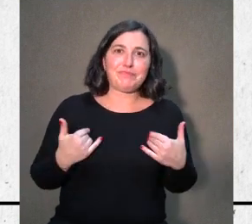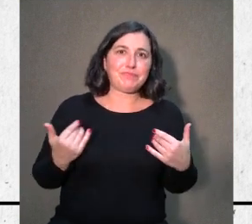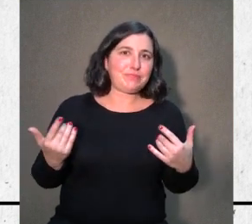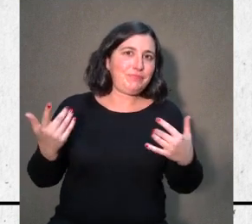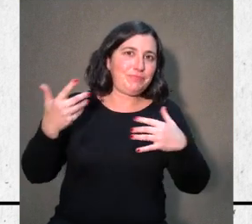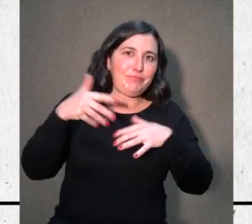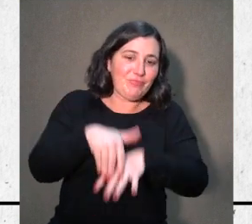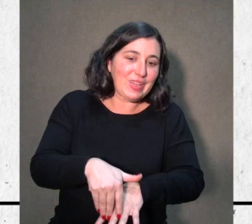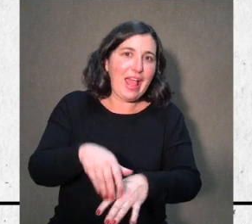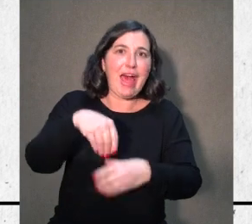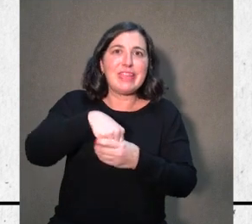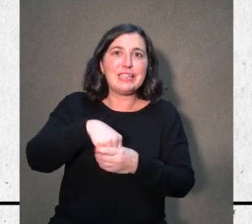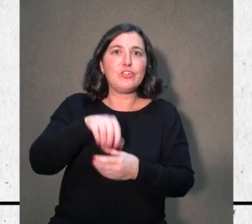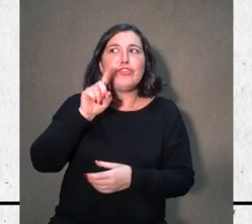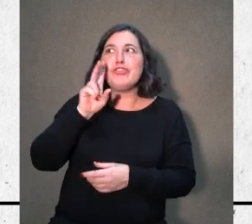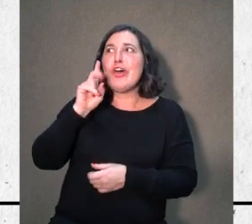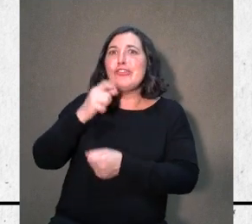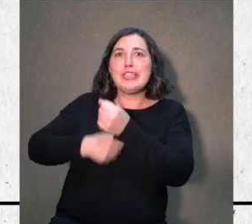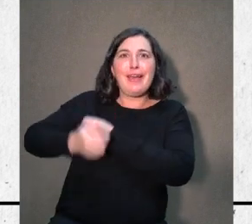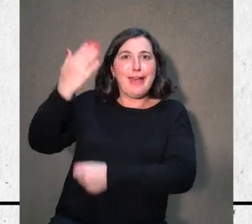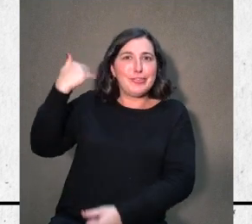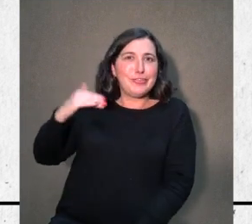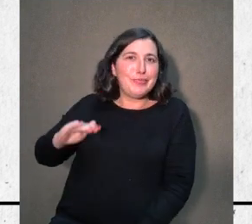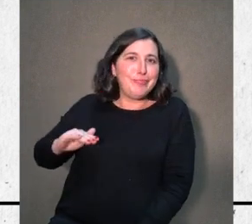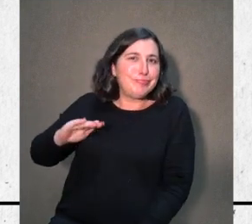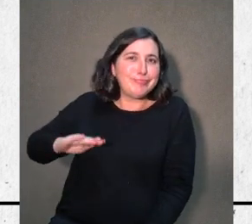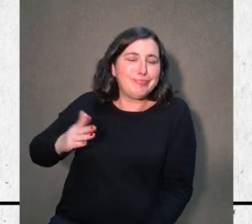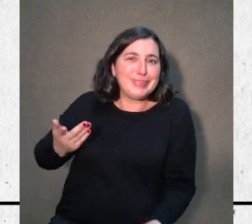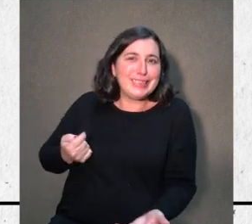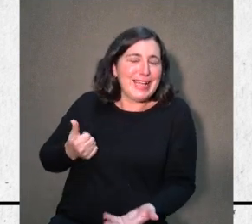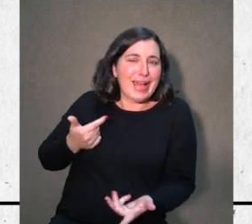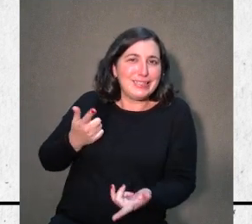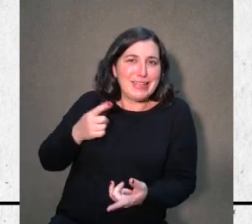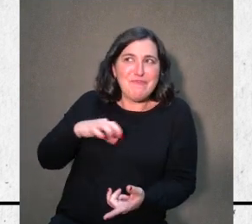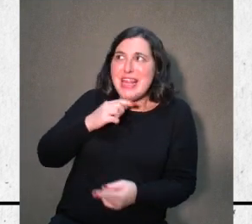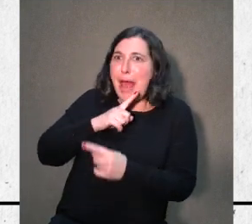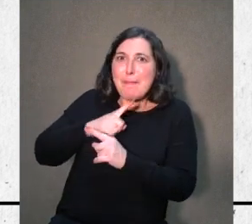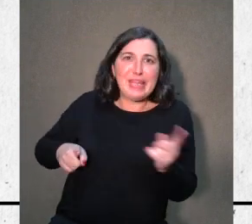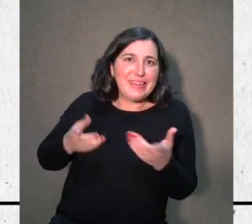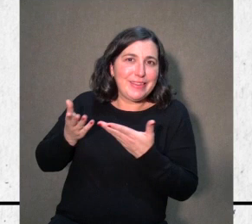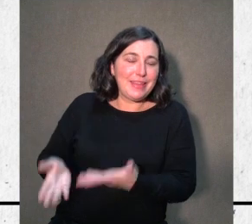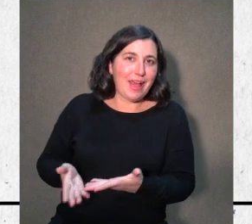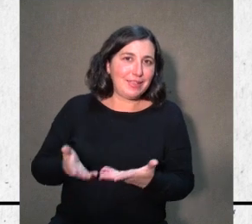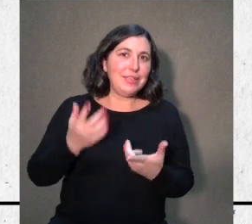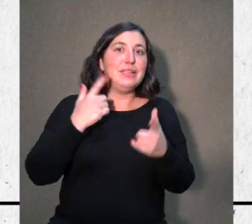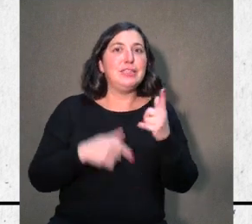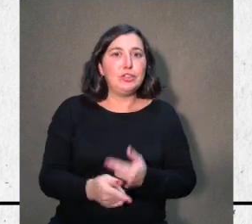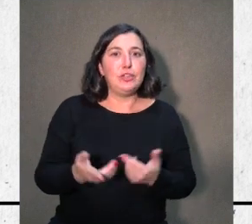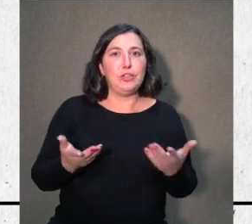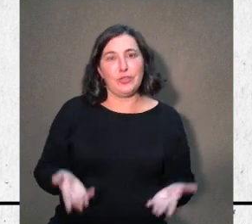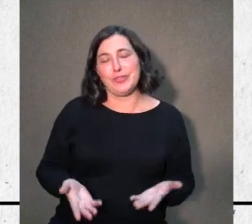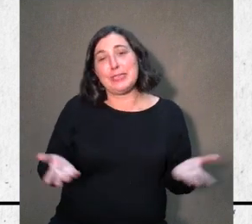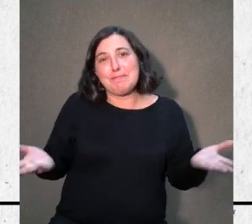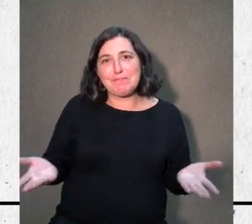Es parte de mí, desde los 12 que estoy. Claro. Entonces es como casi la mitad de mi vida.